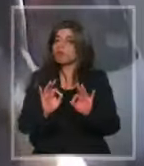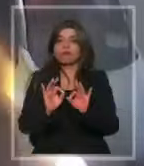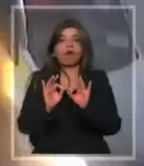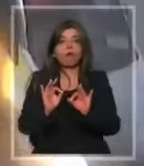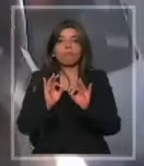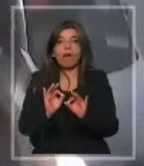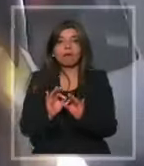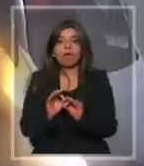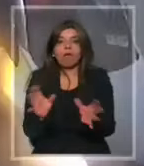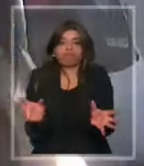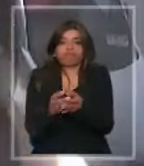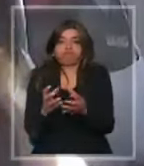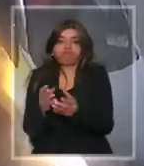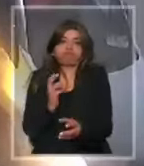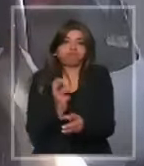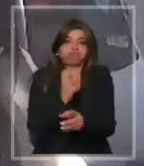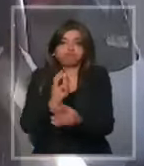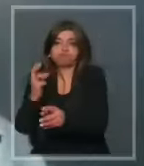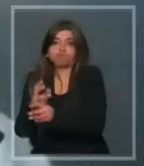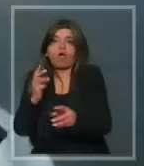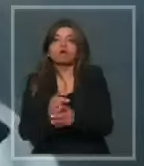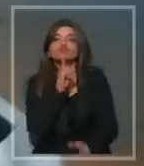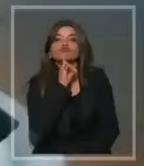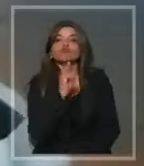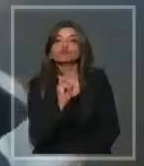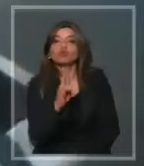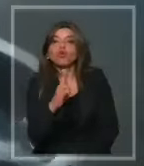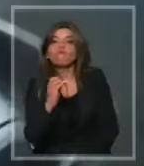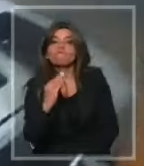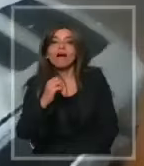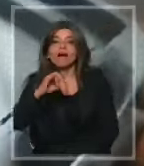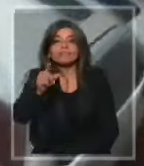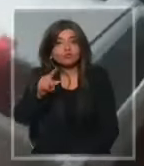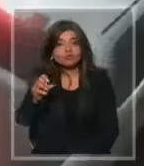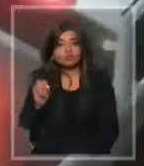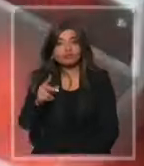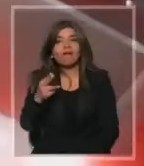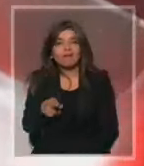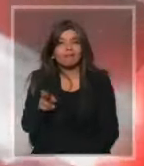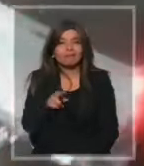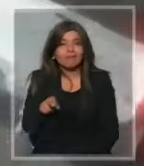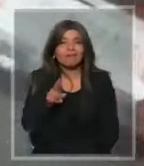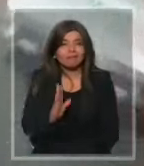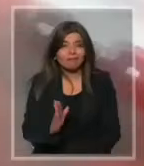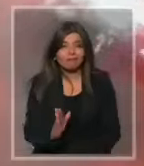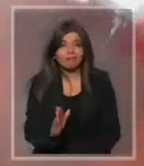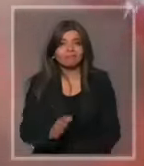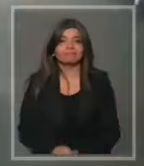temidos turbazos, que lamentablemente parecieran ser cada vez más seguidos.